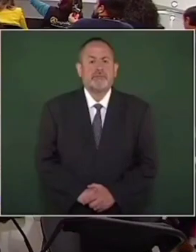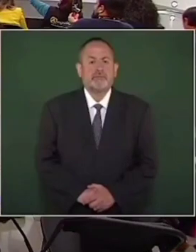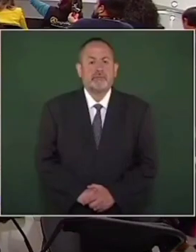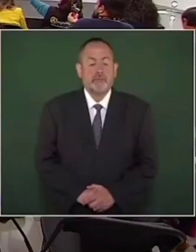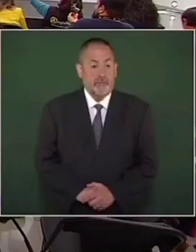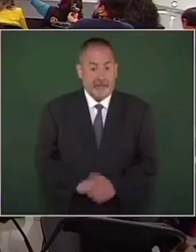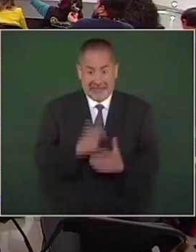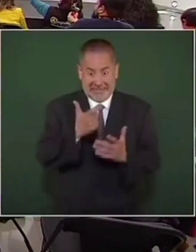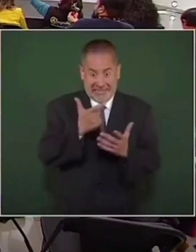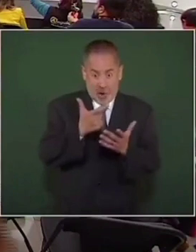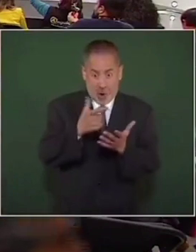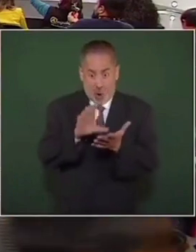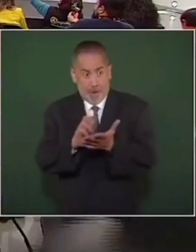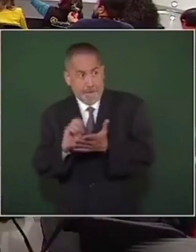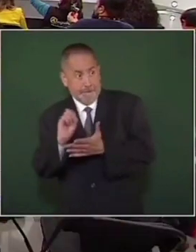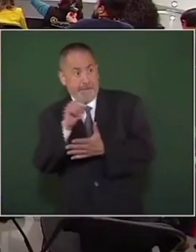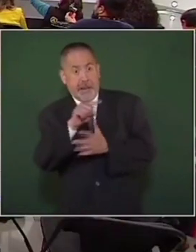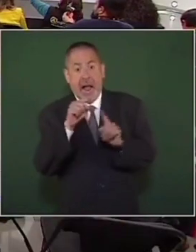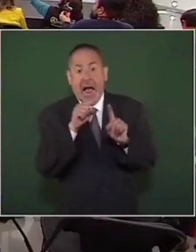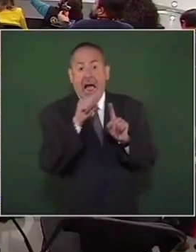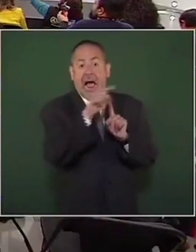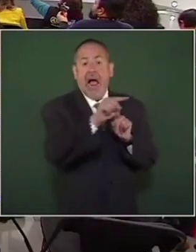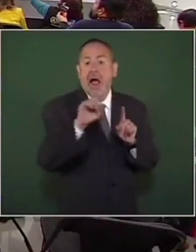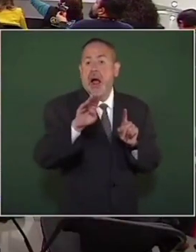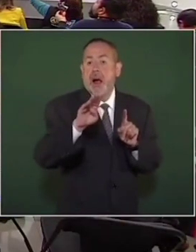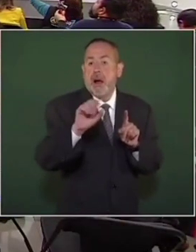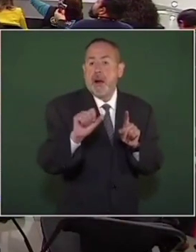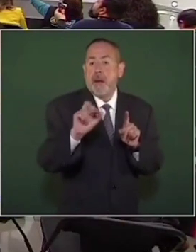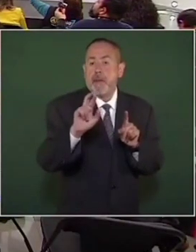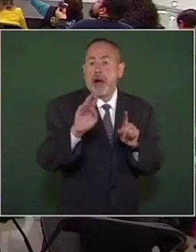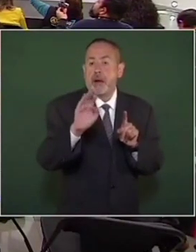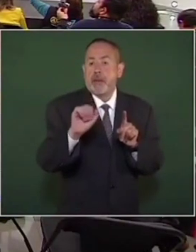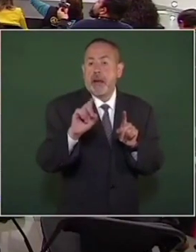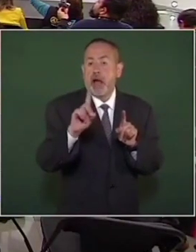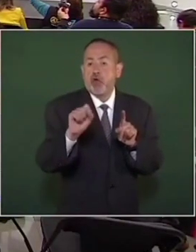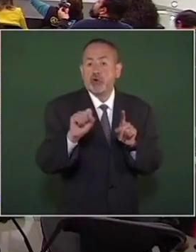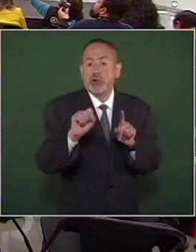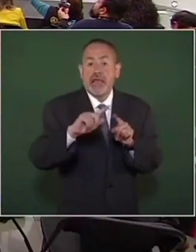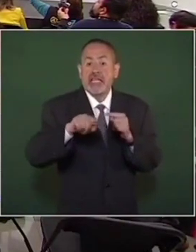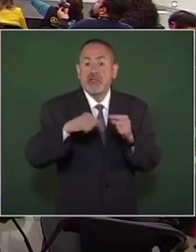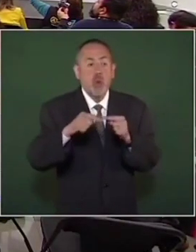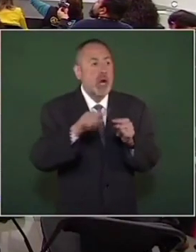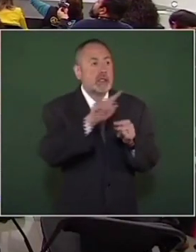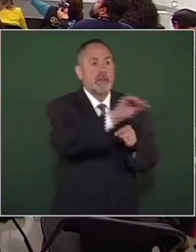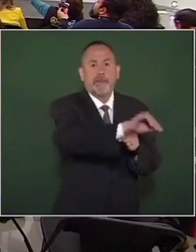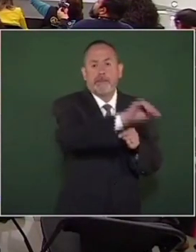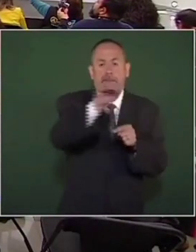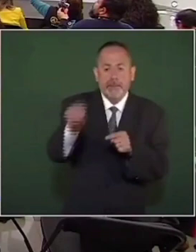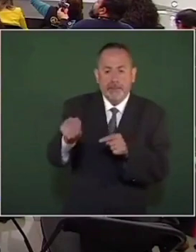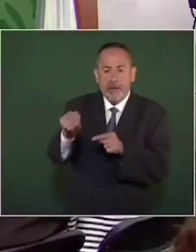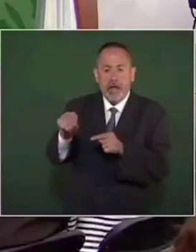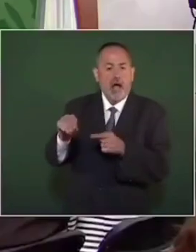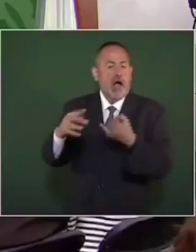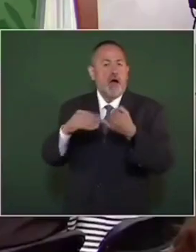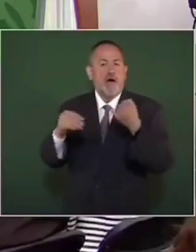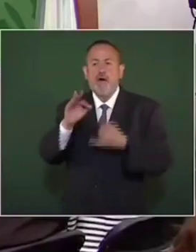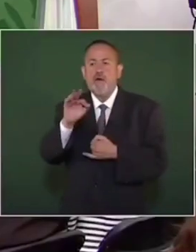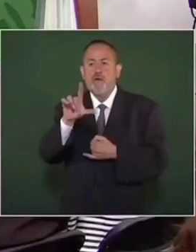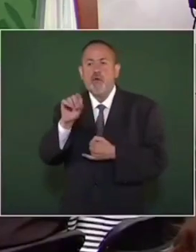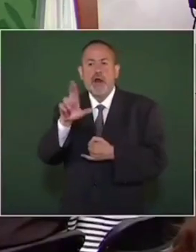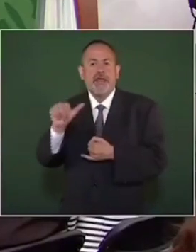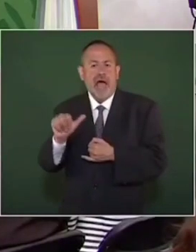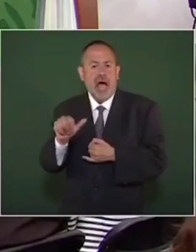y de Barbados a Florida todo ese torrente